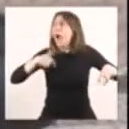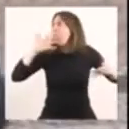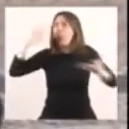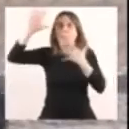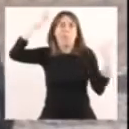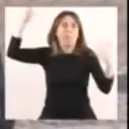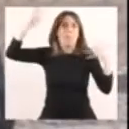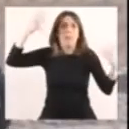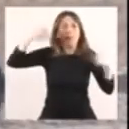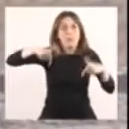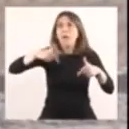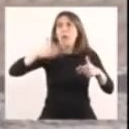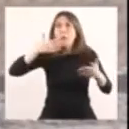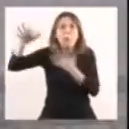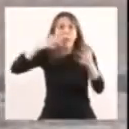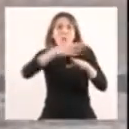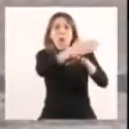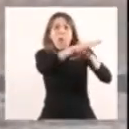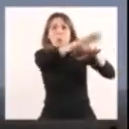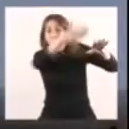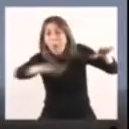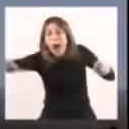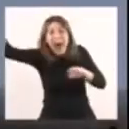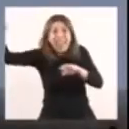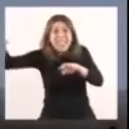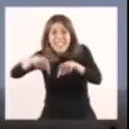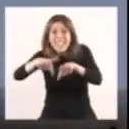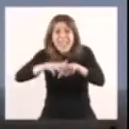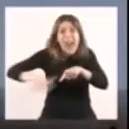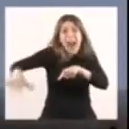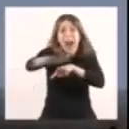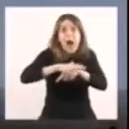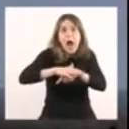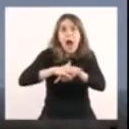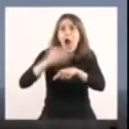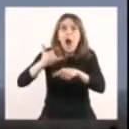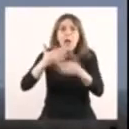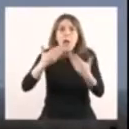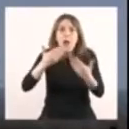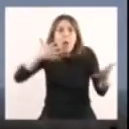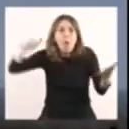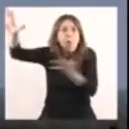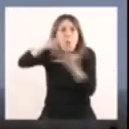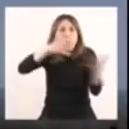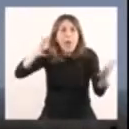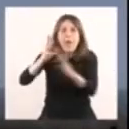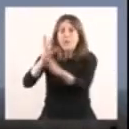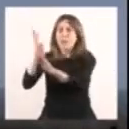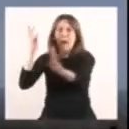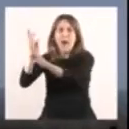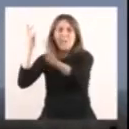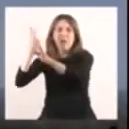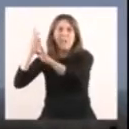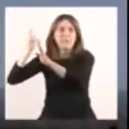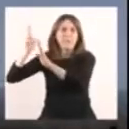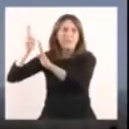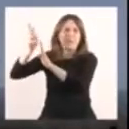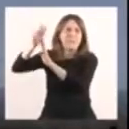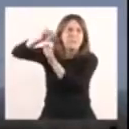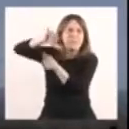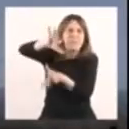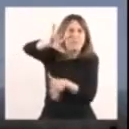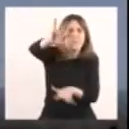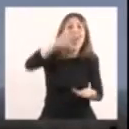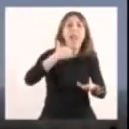singular a este valle nos puede permitir generar una energía limpia, que es lo que nosotros, los que